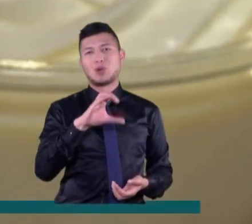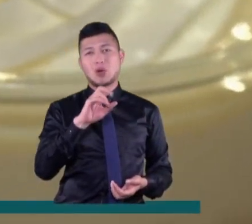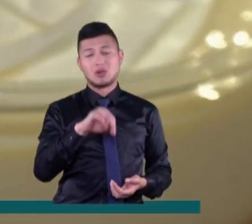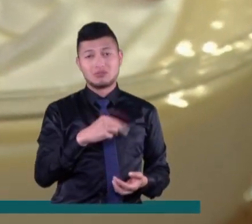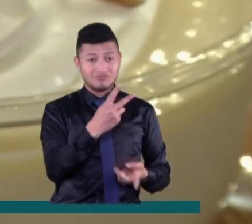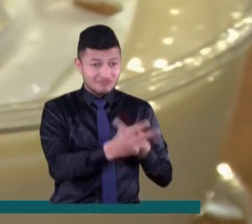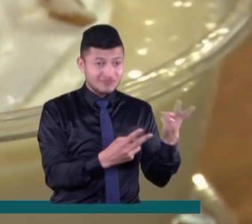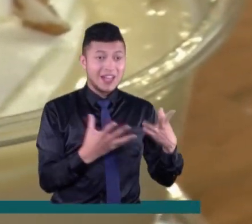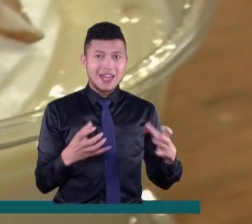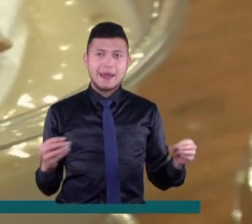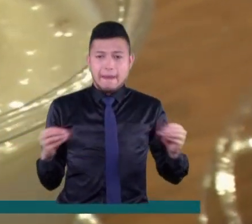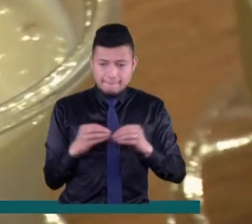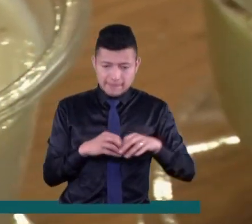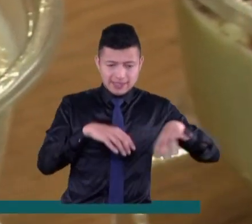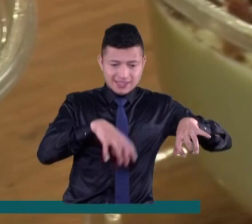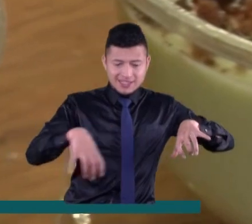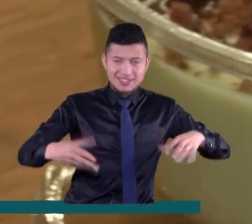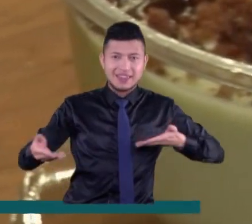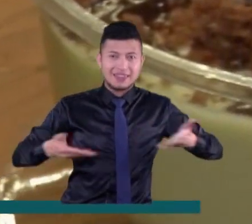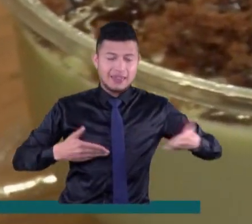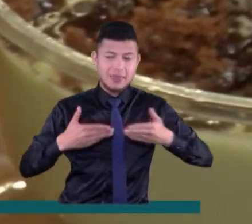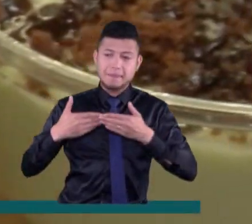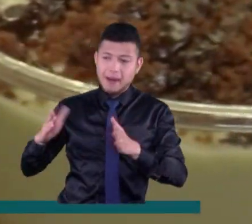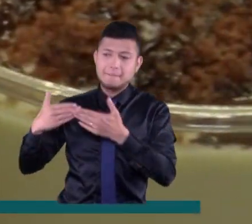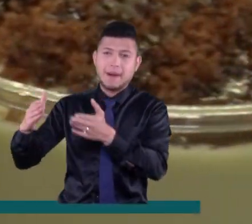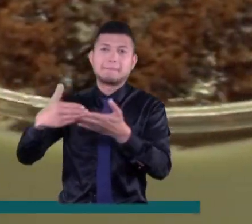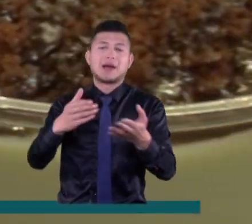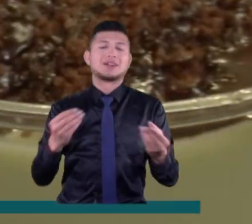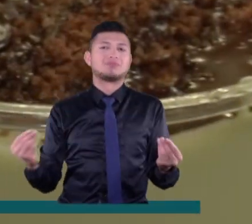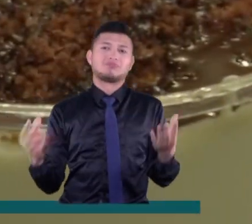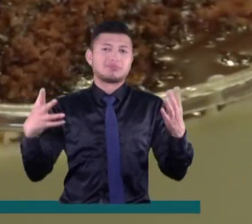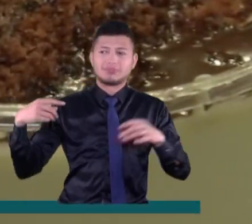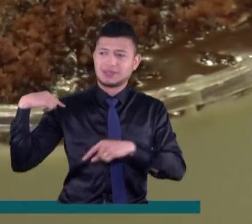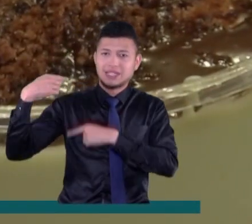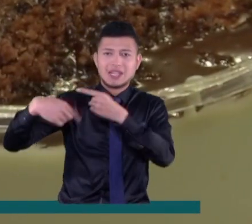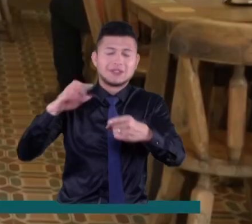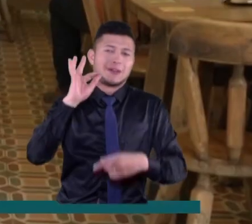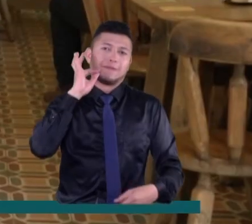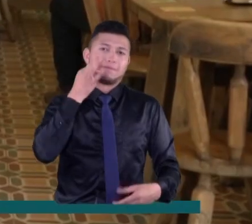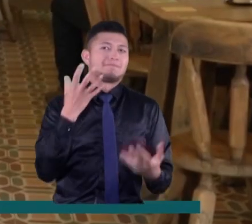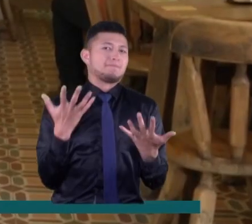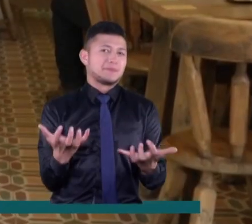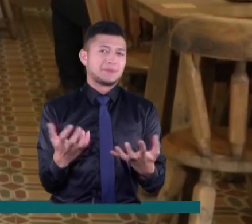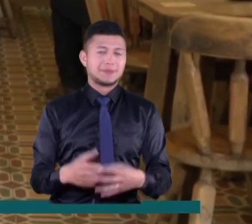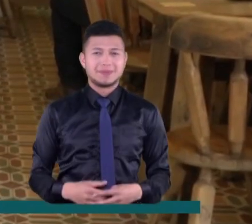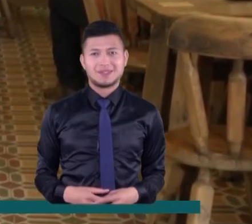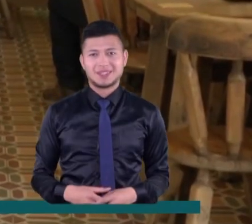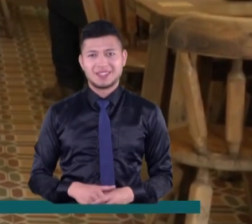poco a poco puedan ir abriendo más locales que mantengan viva esta deliciosa tradición.